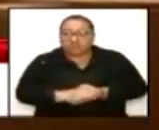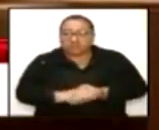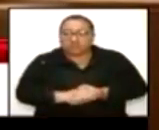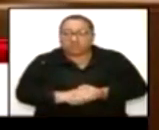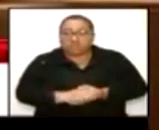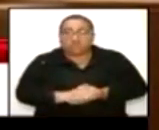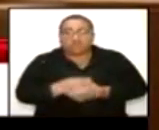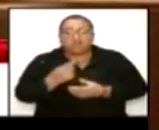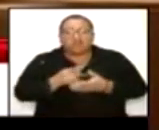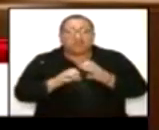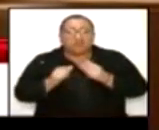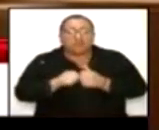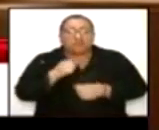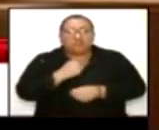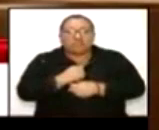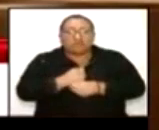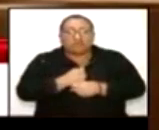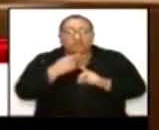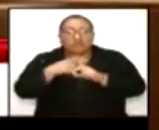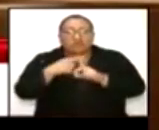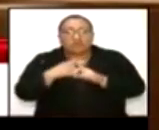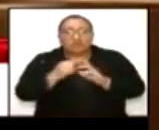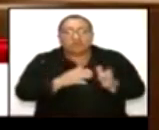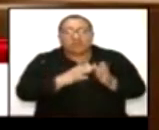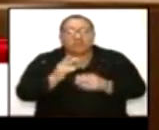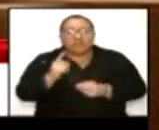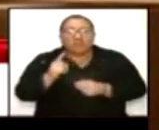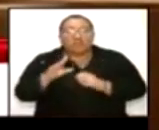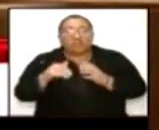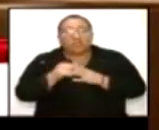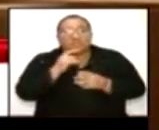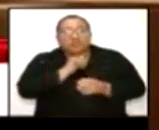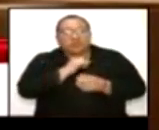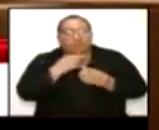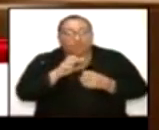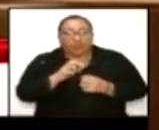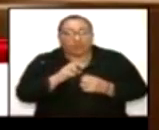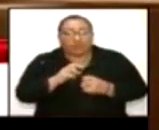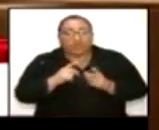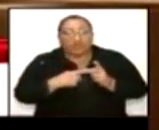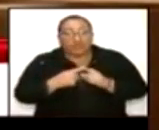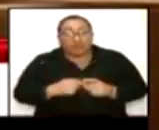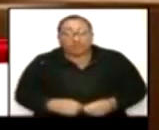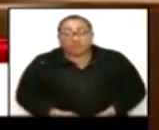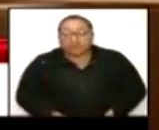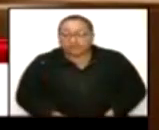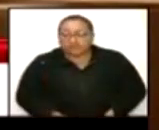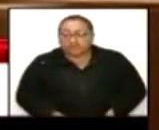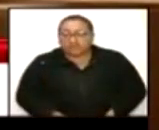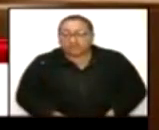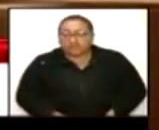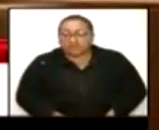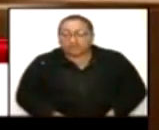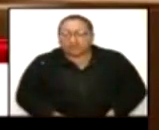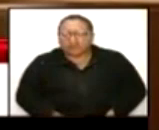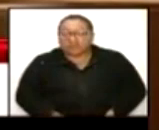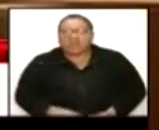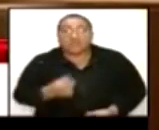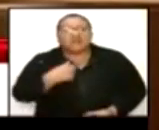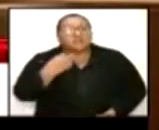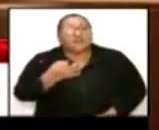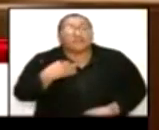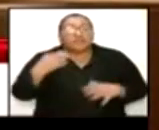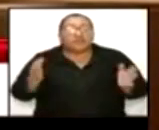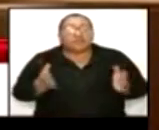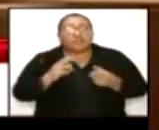tal generador de acciones positivas por parte de los poderes públicos, pues resulta inobjetable que deben promoverse